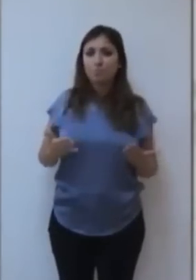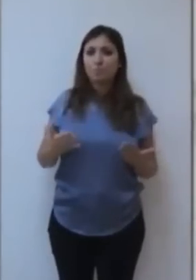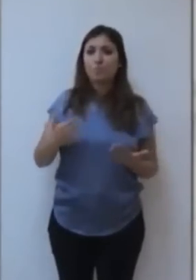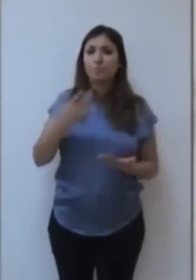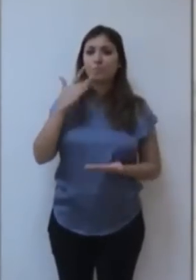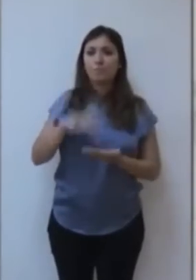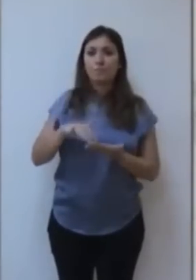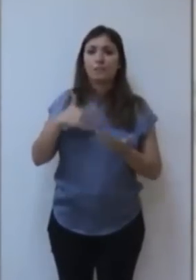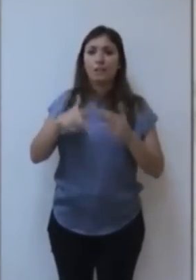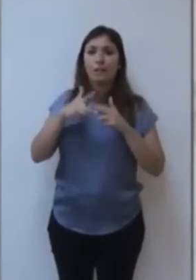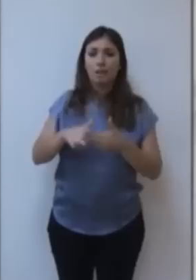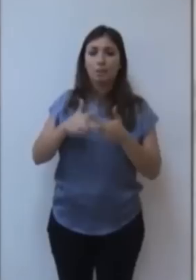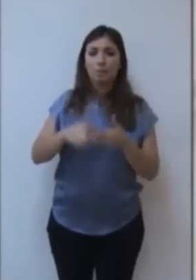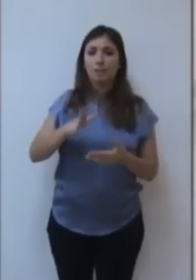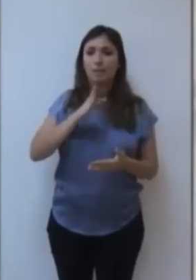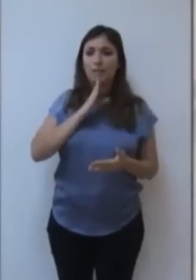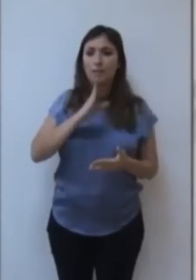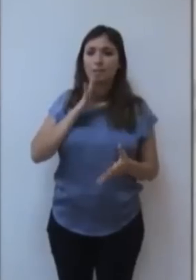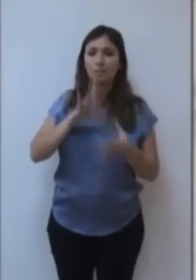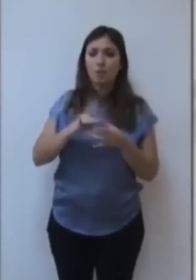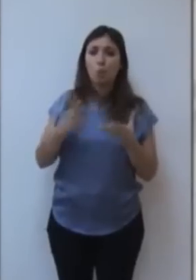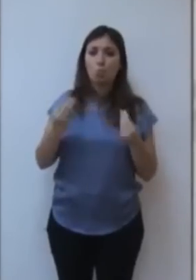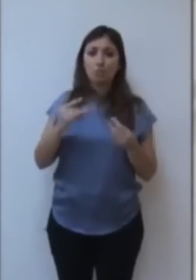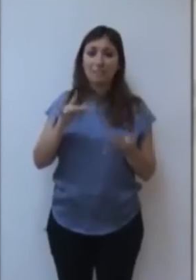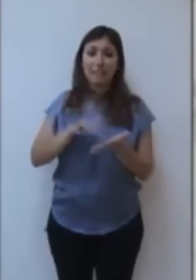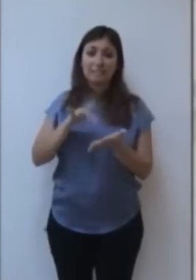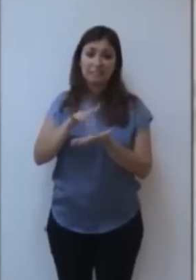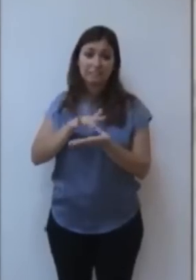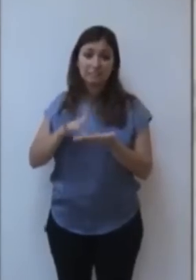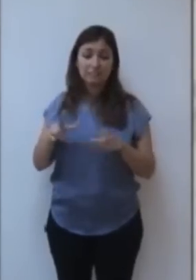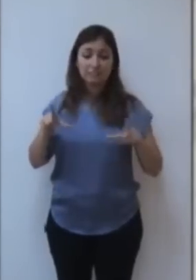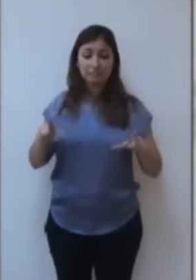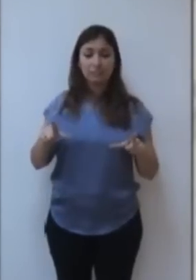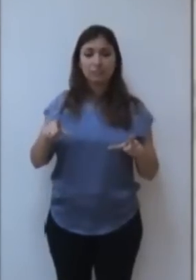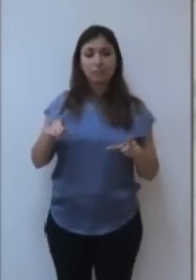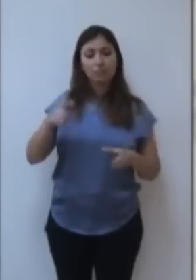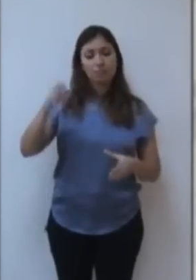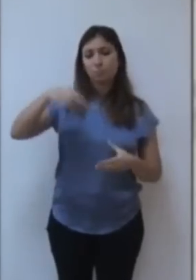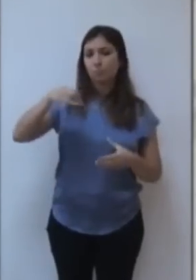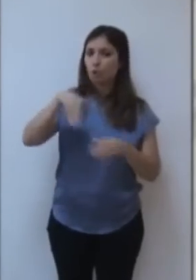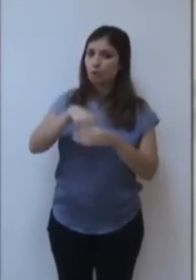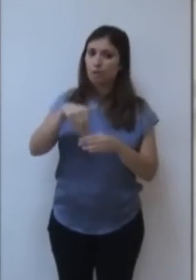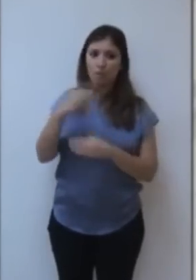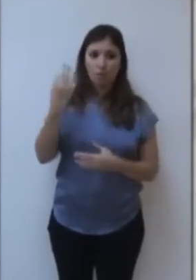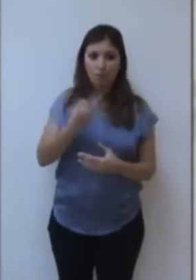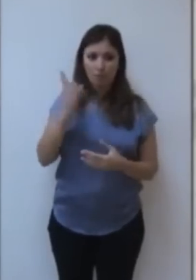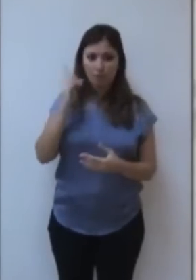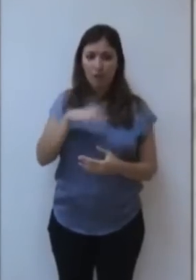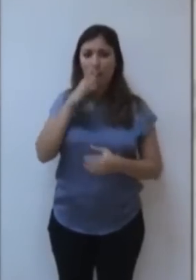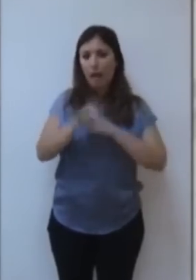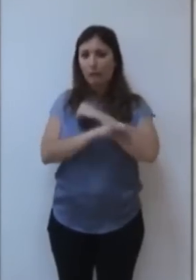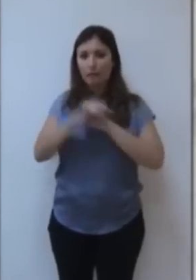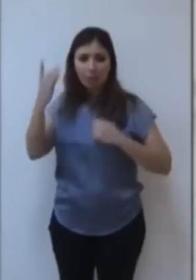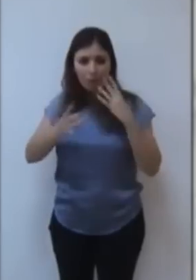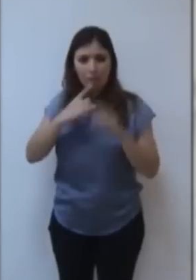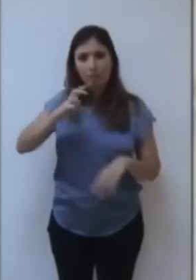haber hecho la herramienta de autor para la mesa multitouch, sería dotarla de contenidos, o sea, crear todas las actividades,